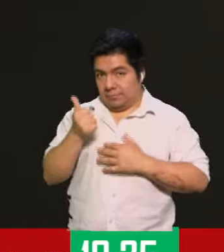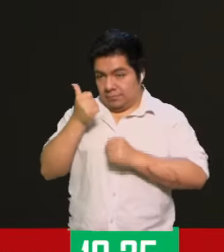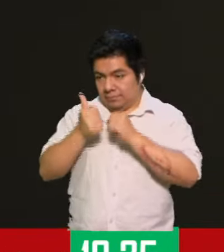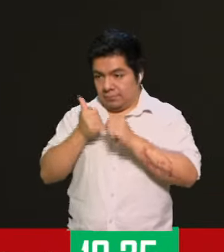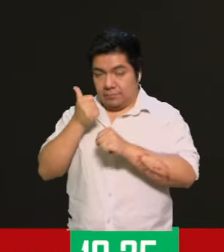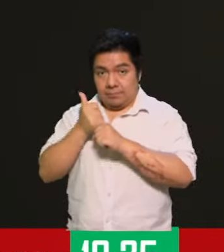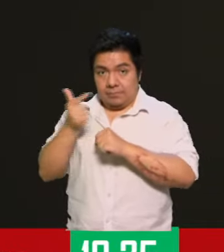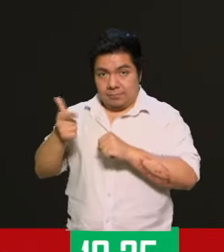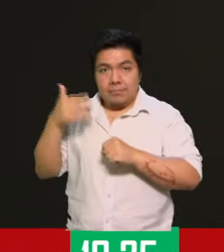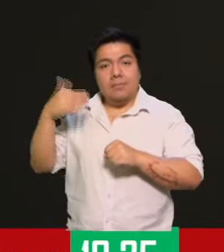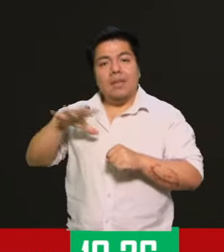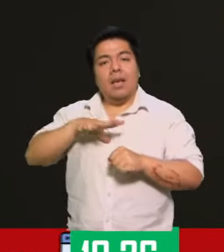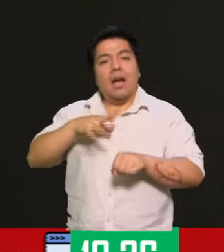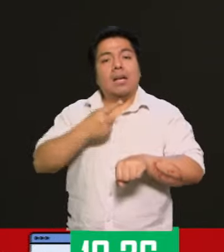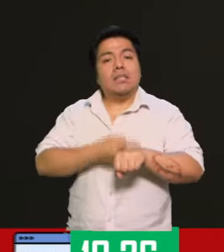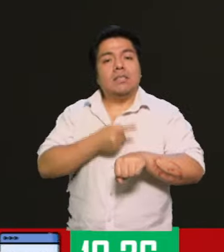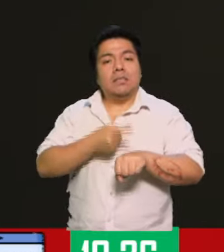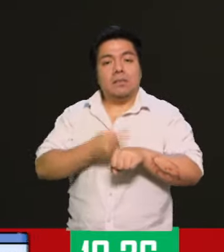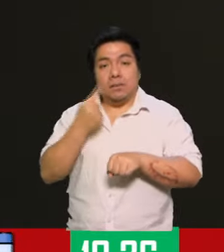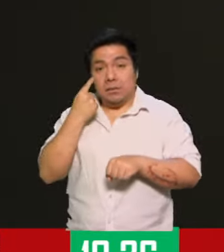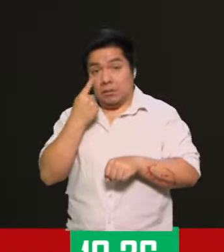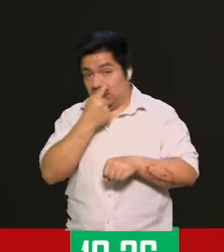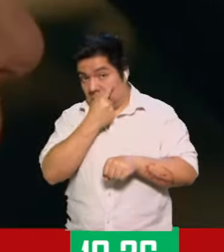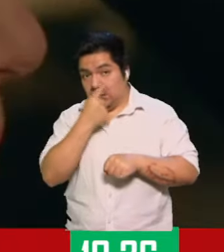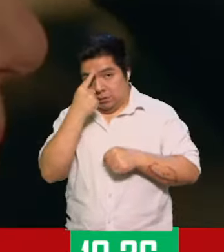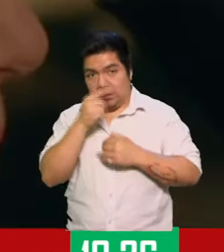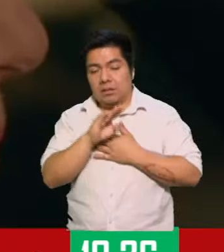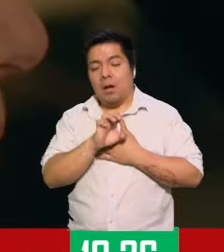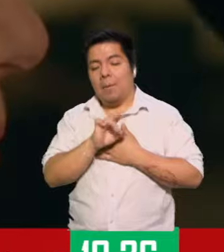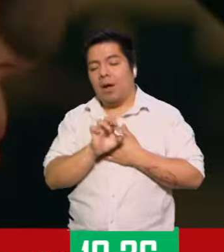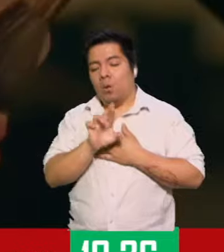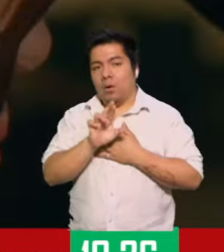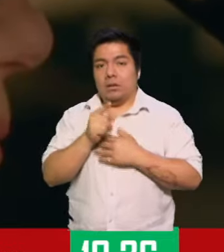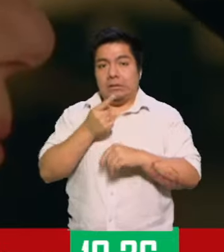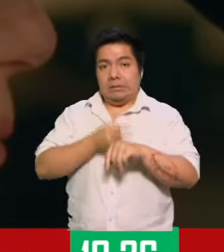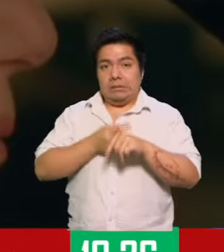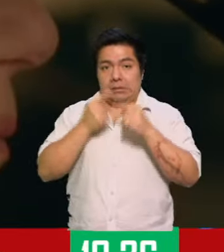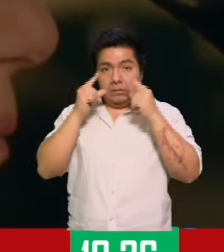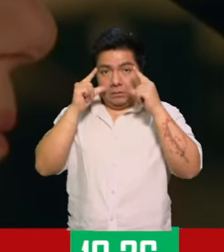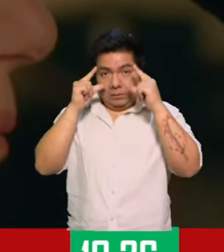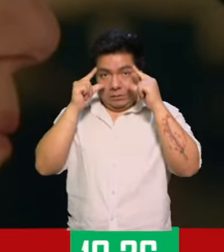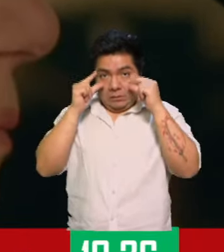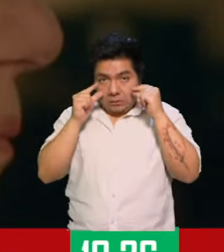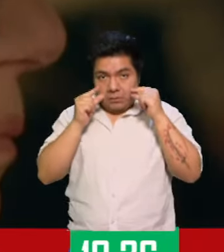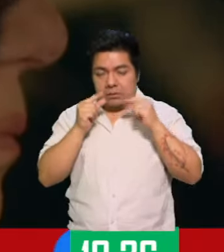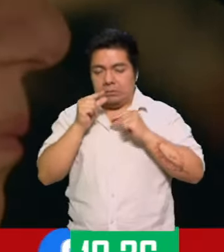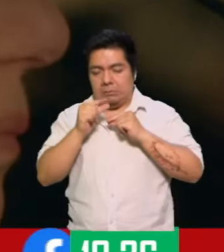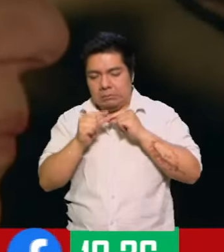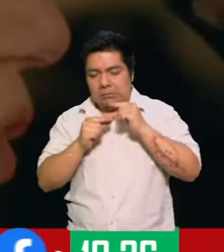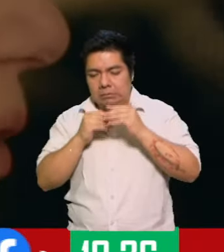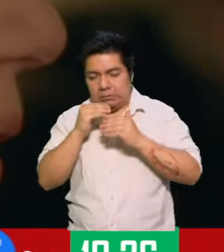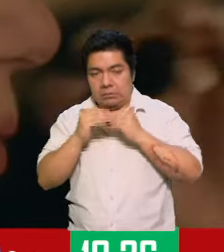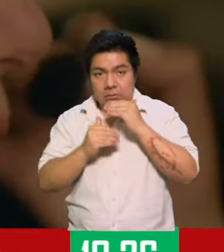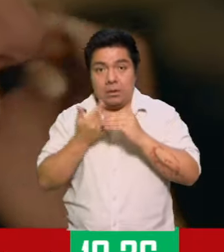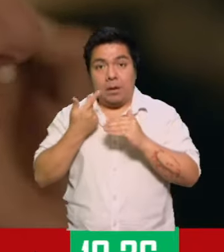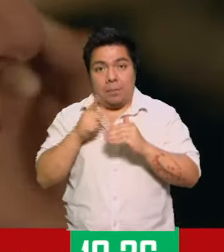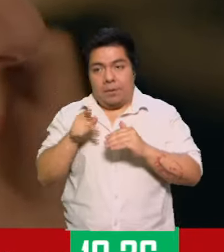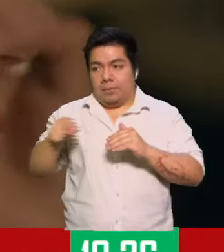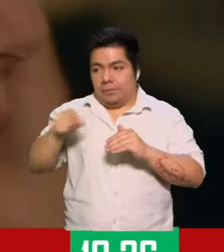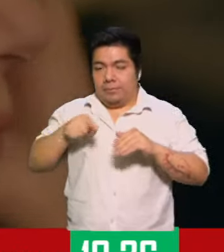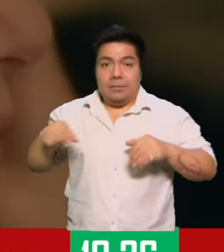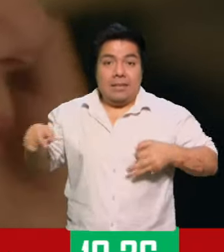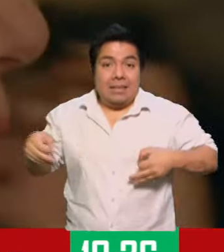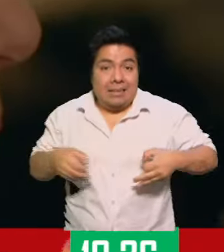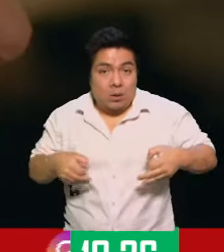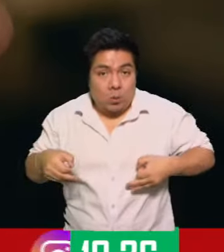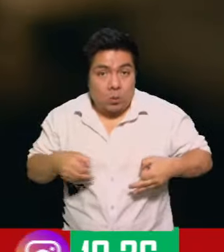años que padece una enfermedad de la retina que se llama degeneración macular ent está perdiendo la vista eh palotin m pero en la compañía teatral donde